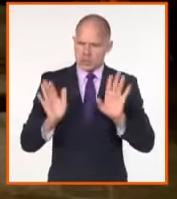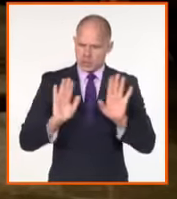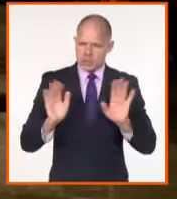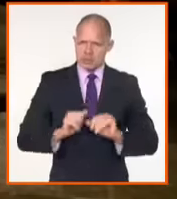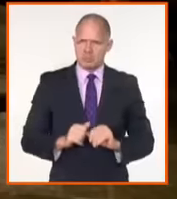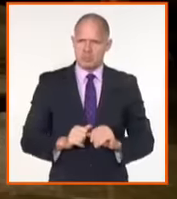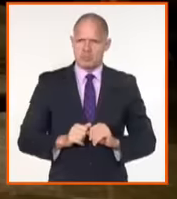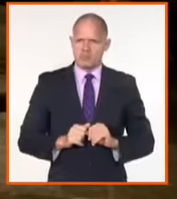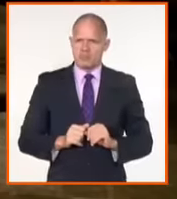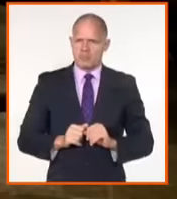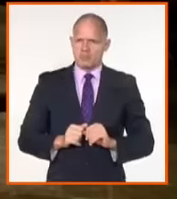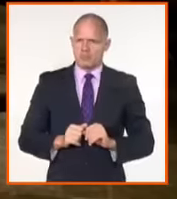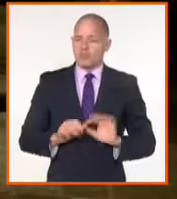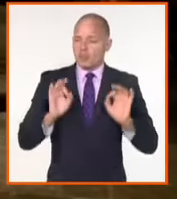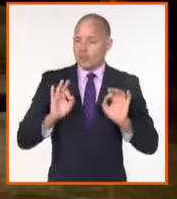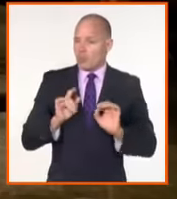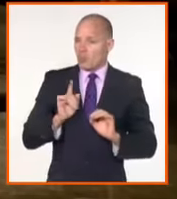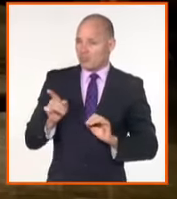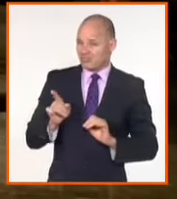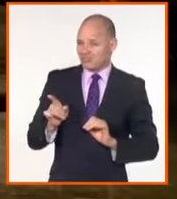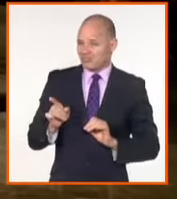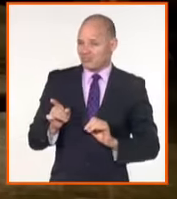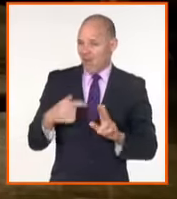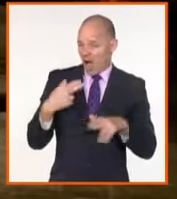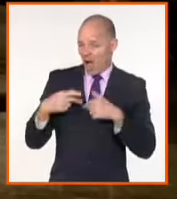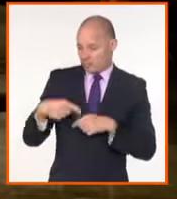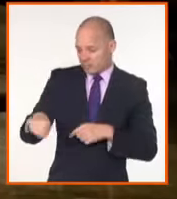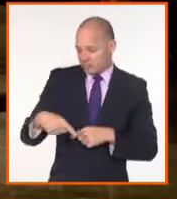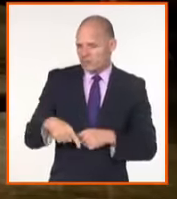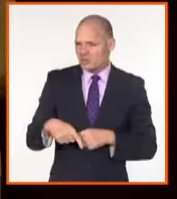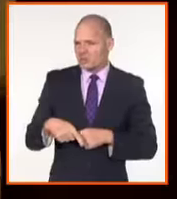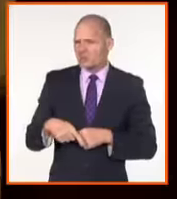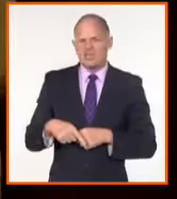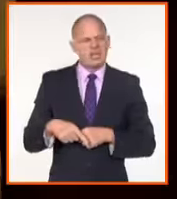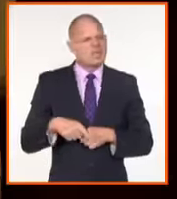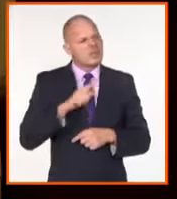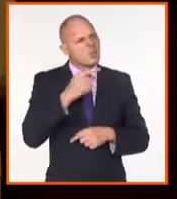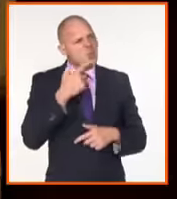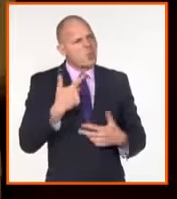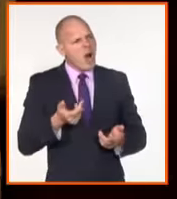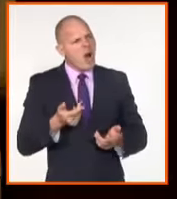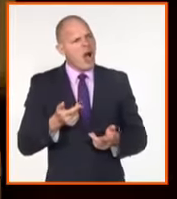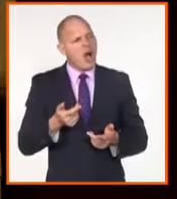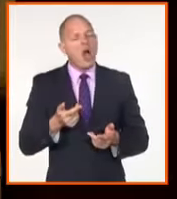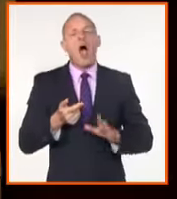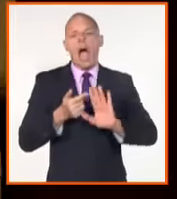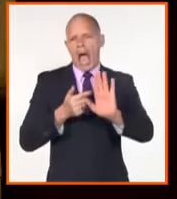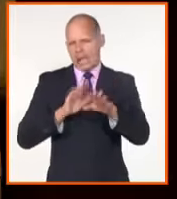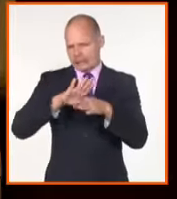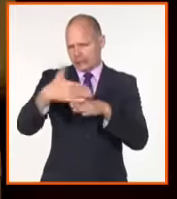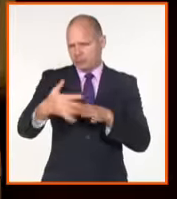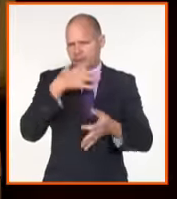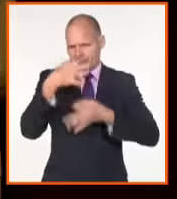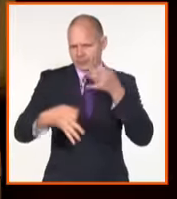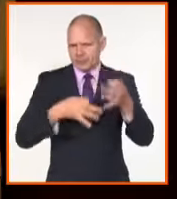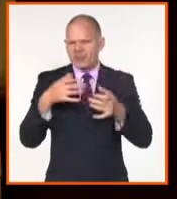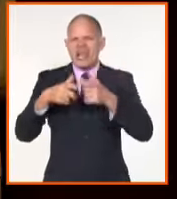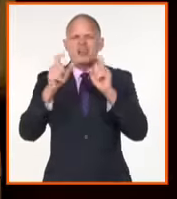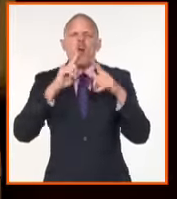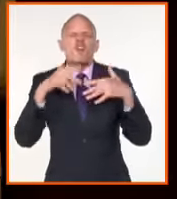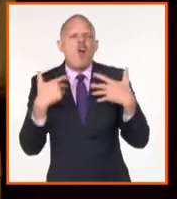que estamos tratando en estas reuniones territoriales. Que son por vía... de videoconferencia, después te voy a explicarle.